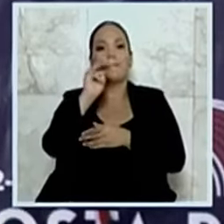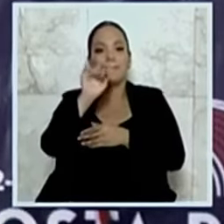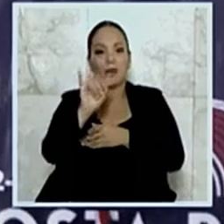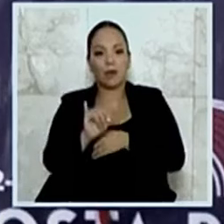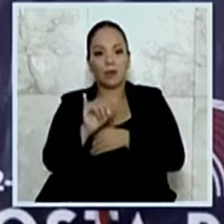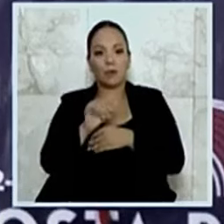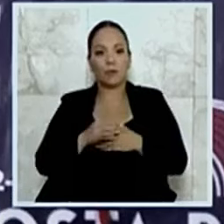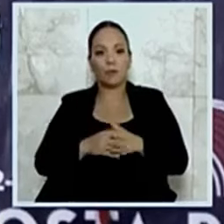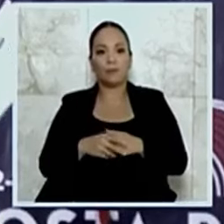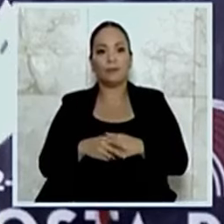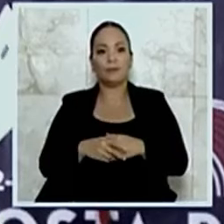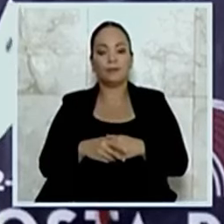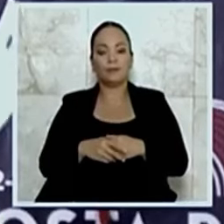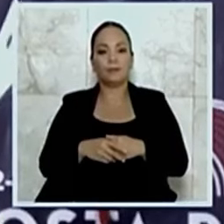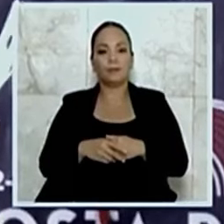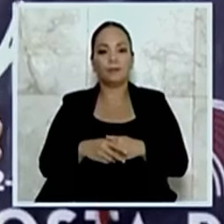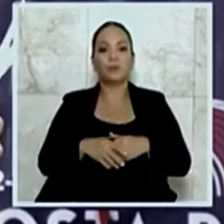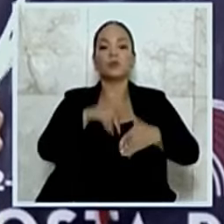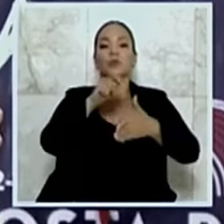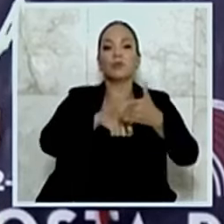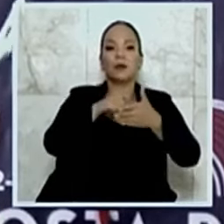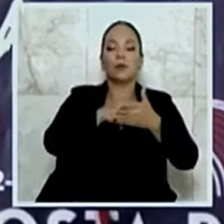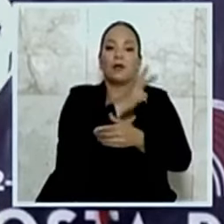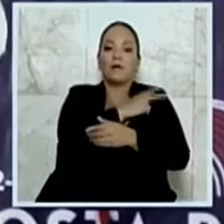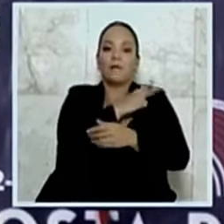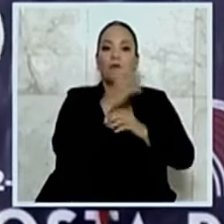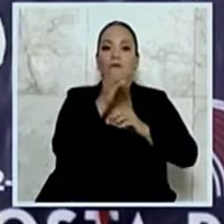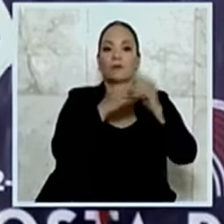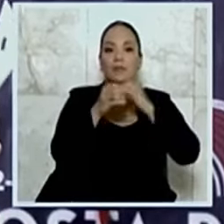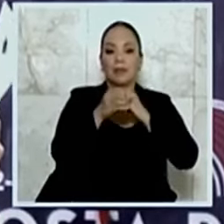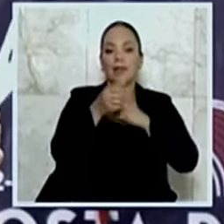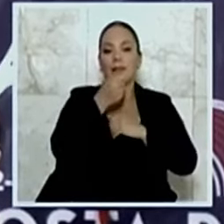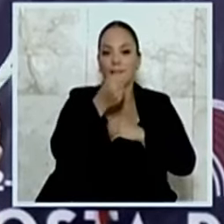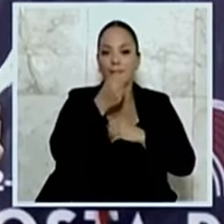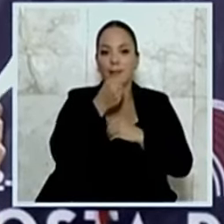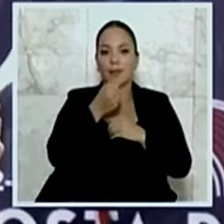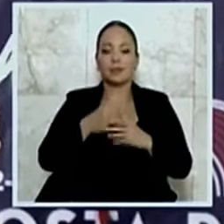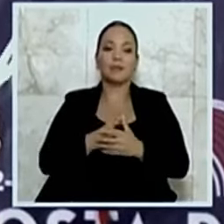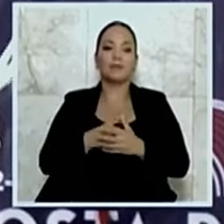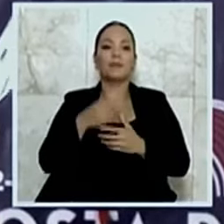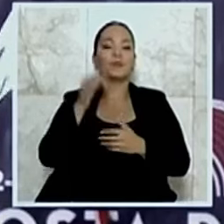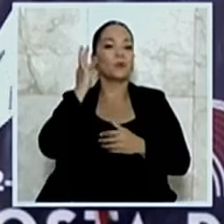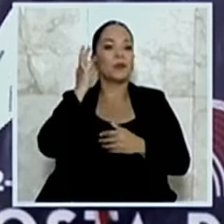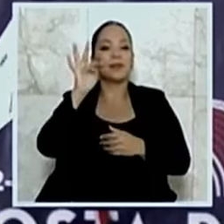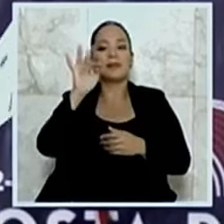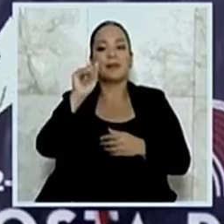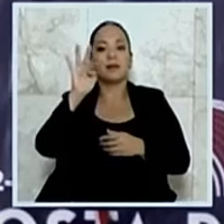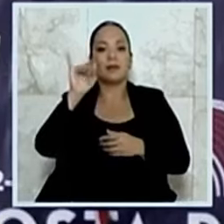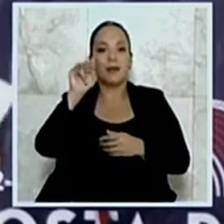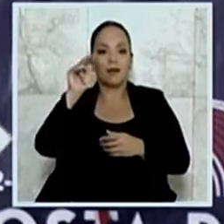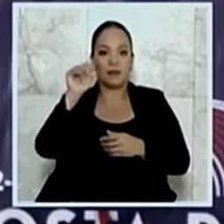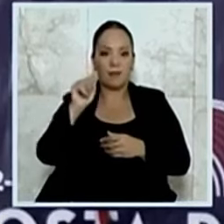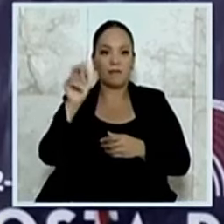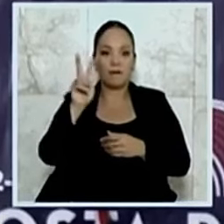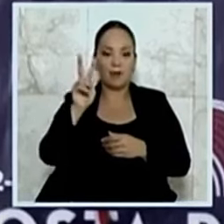la Fiscalía con sus abogados, el Ministerio Público, en nota del 30 de